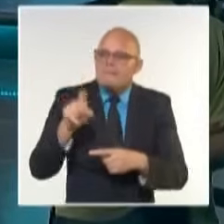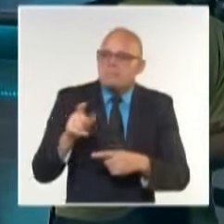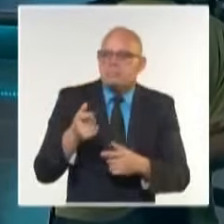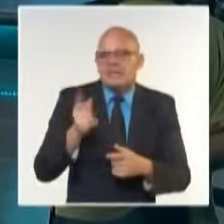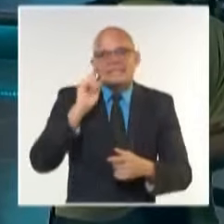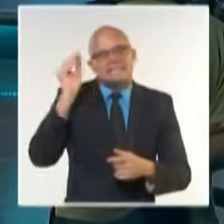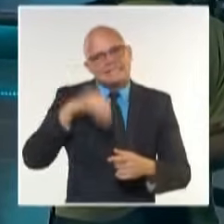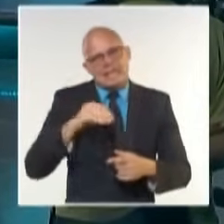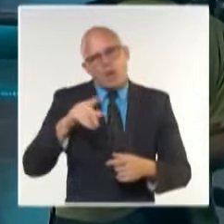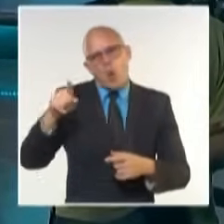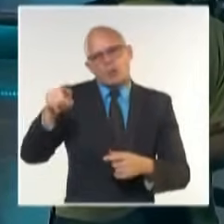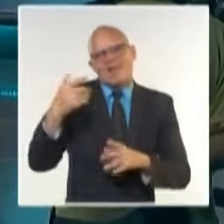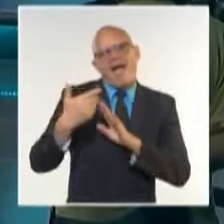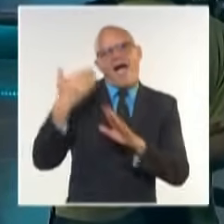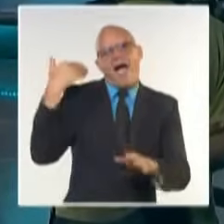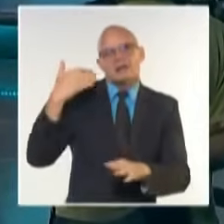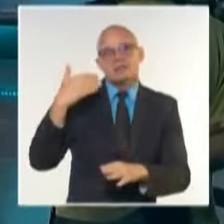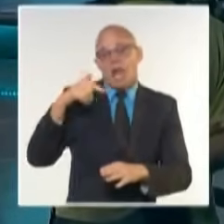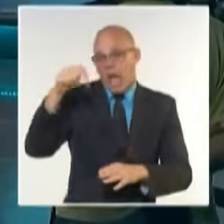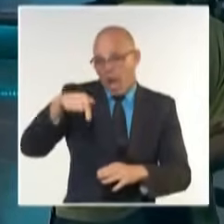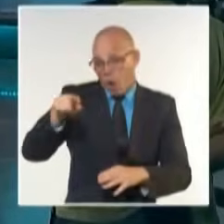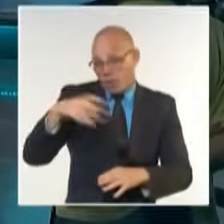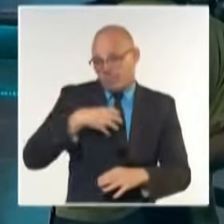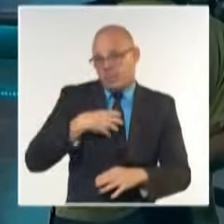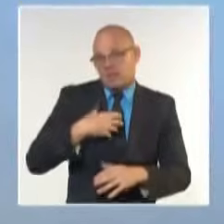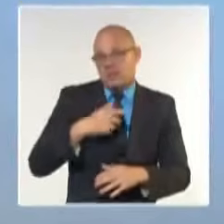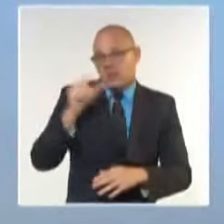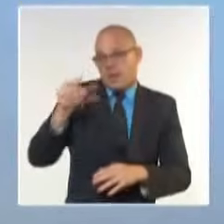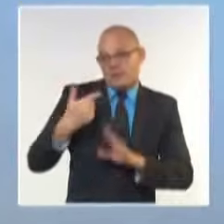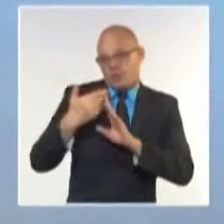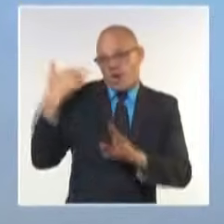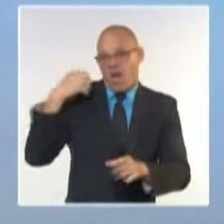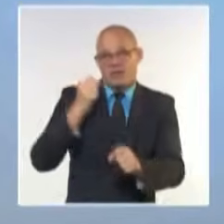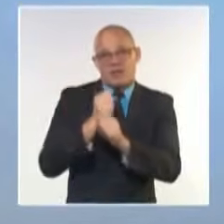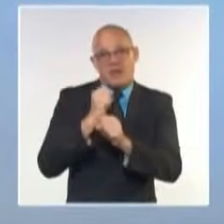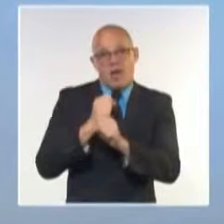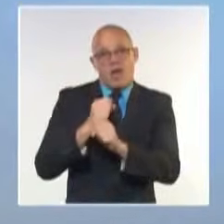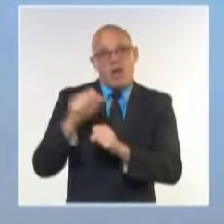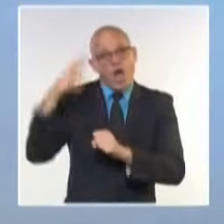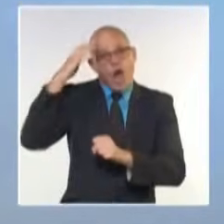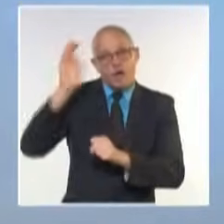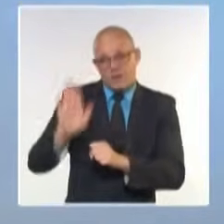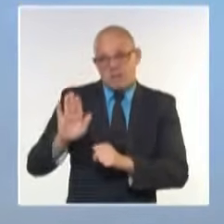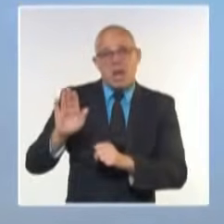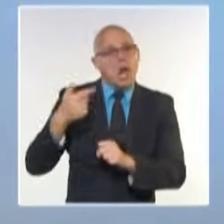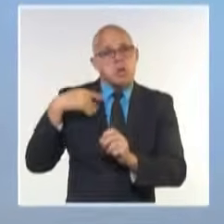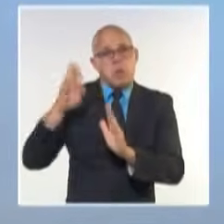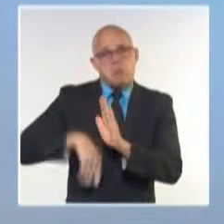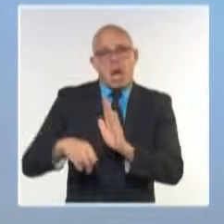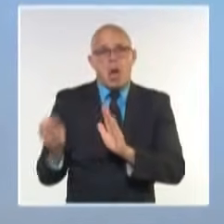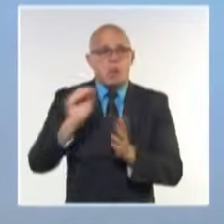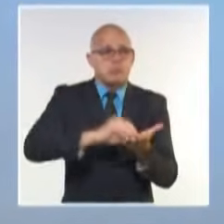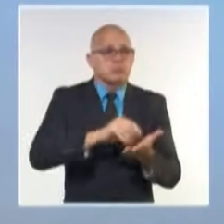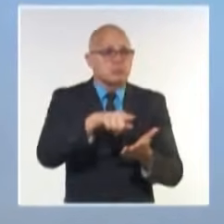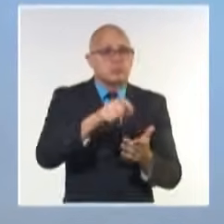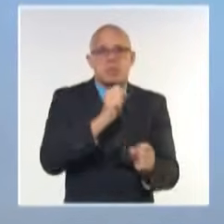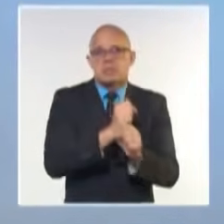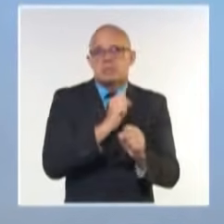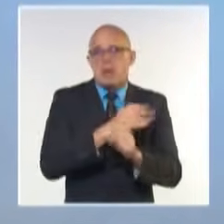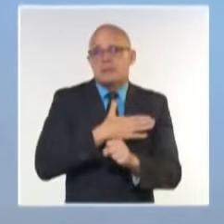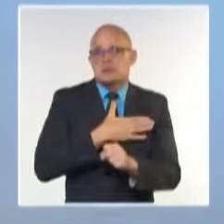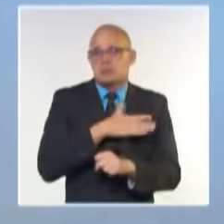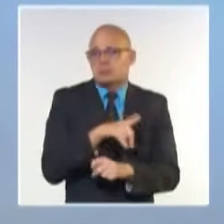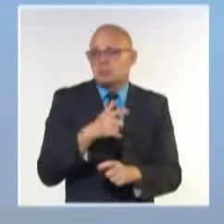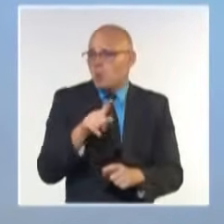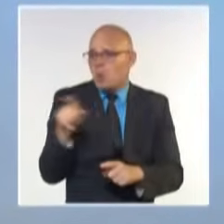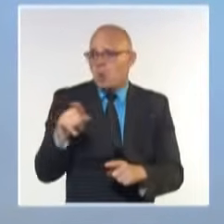sabe que ustedes tienen empresarios hoy, o sea, personas que fueron empresarios de ustedes que están hoy en el sector privado, con los que mantienen relaciones. Y acaba de decir el fiscal